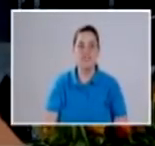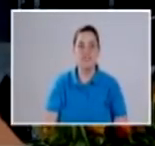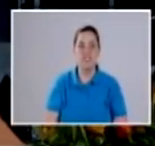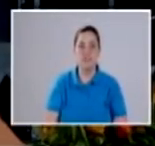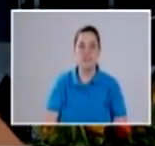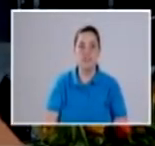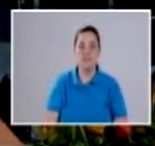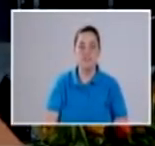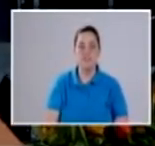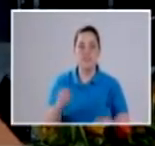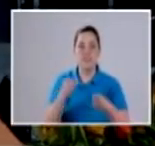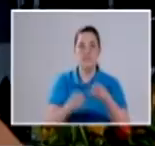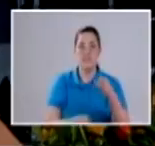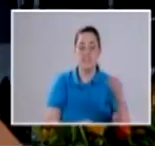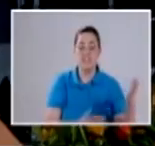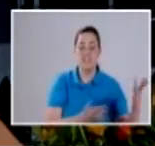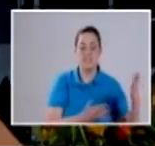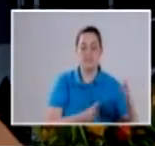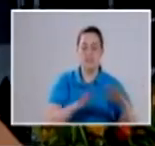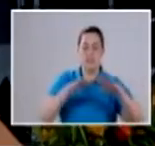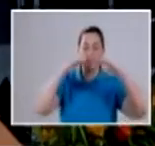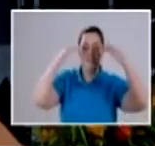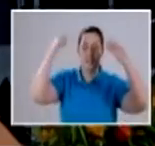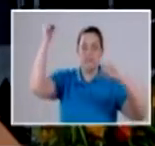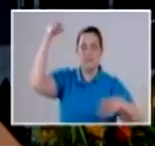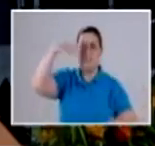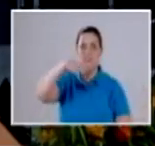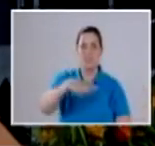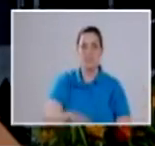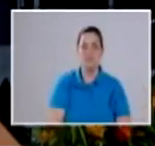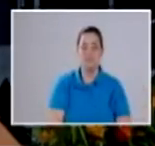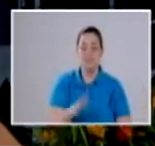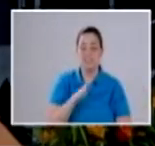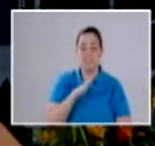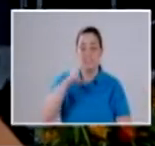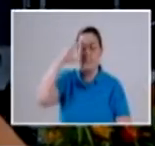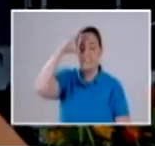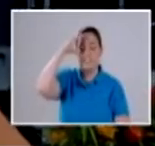Al final te espera una gran bendición. Tienes que creerlo.